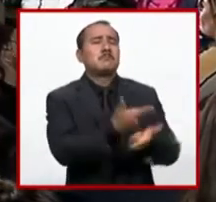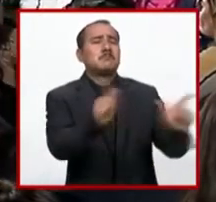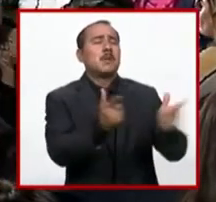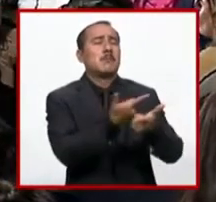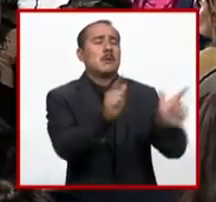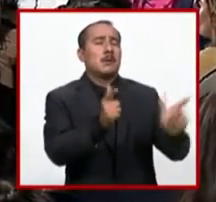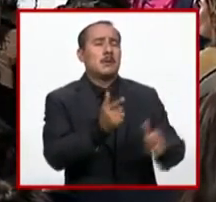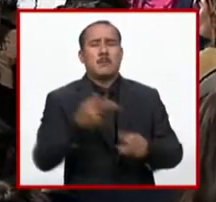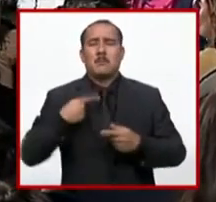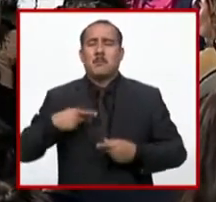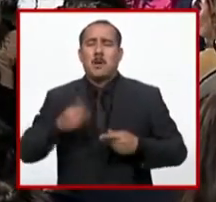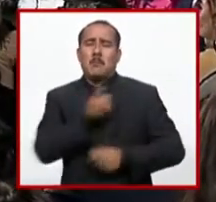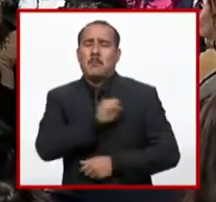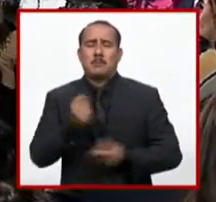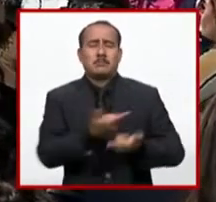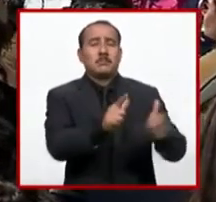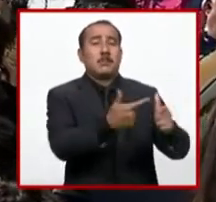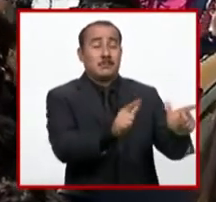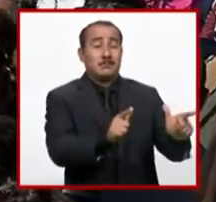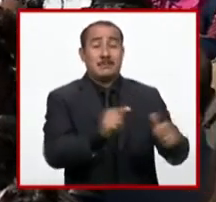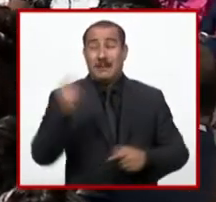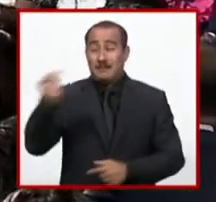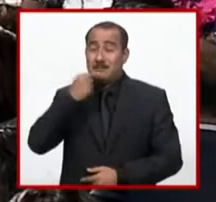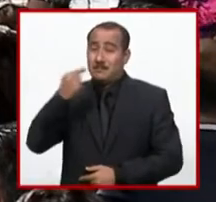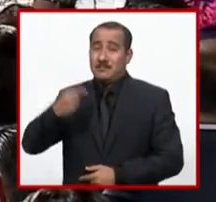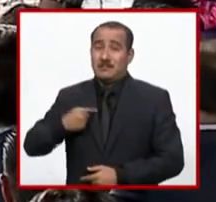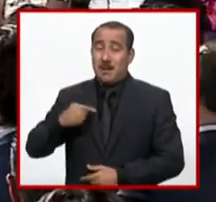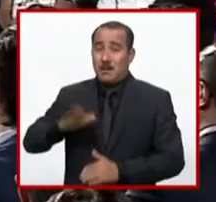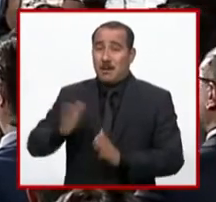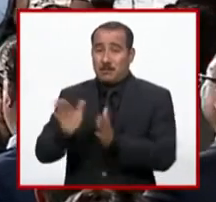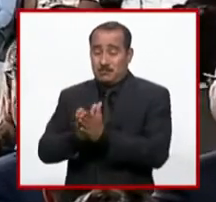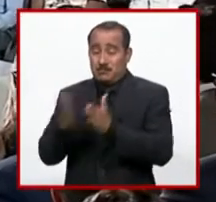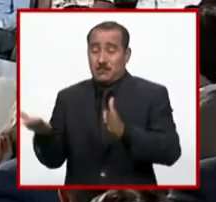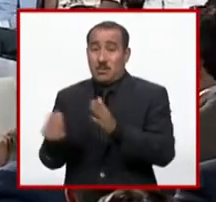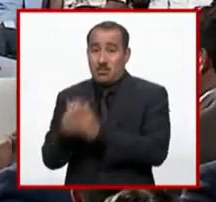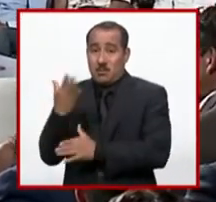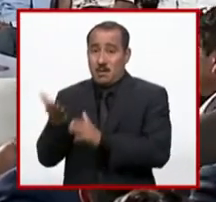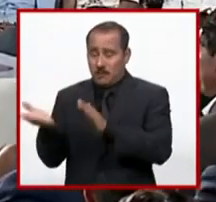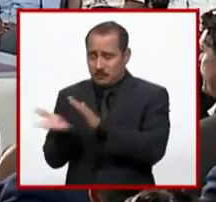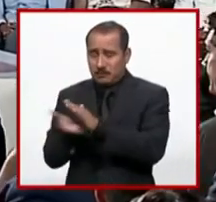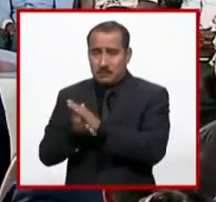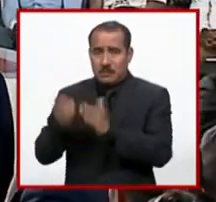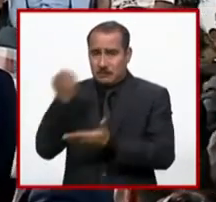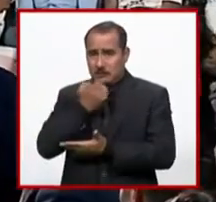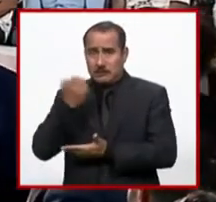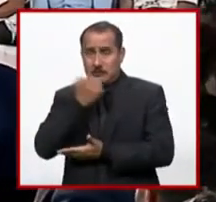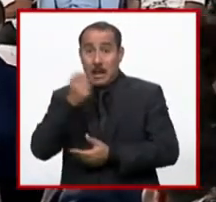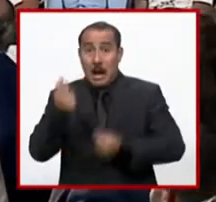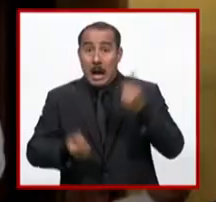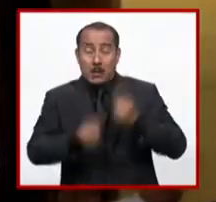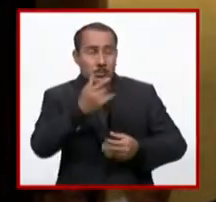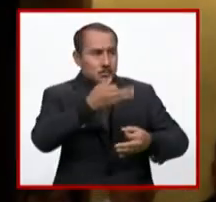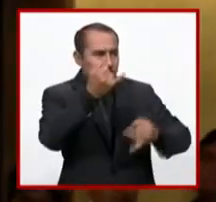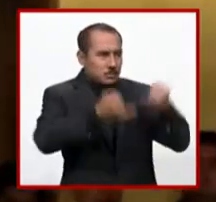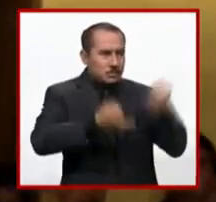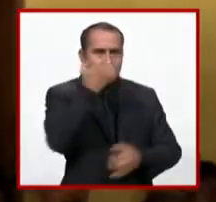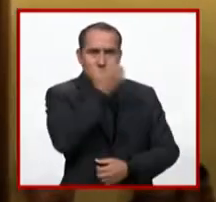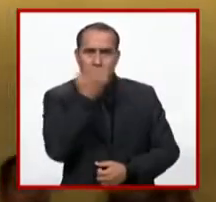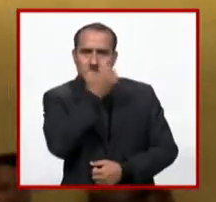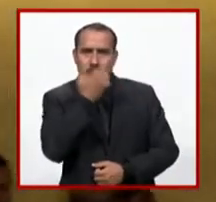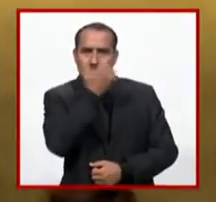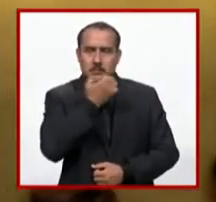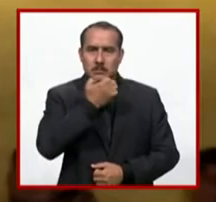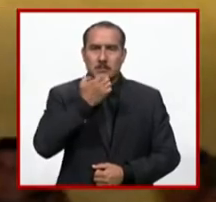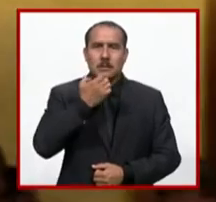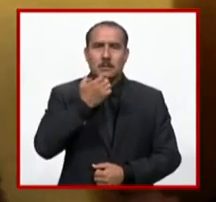Me informaba el fiscal del estado que ha abierto carpetas de investigación a algunos jueces para saber en qué